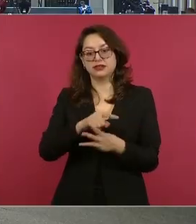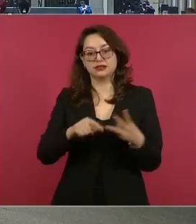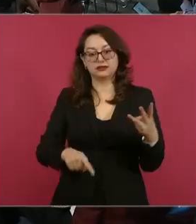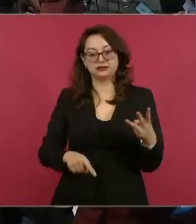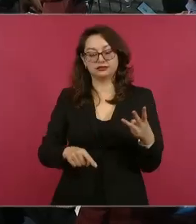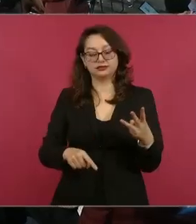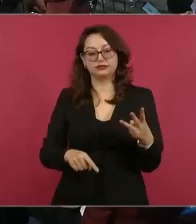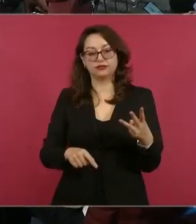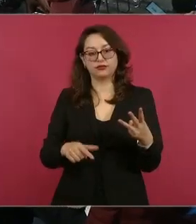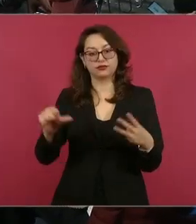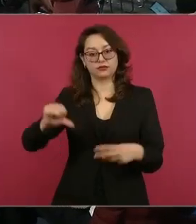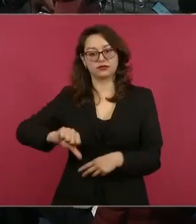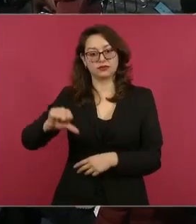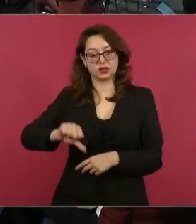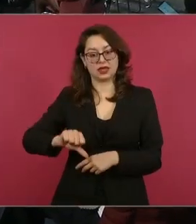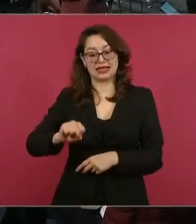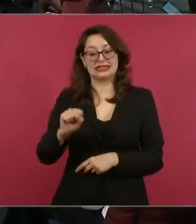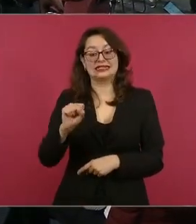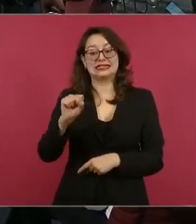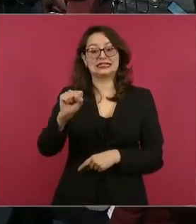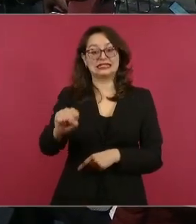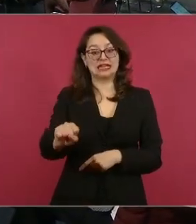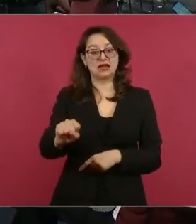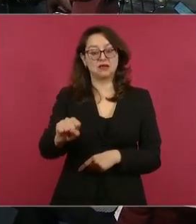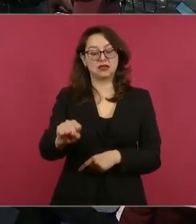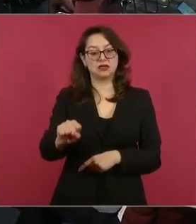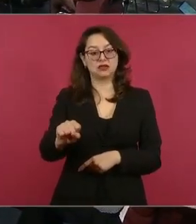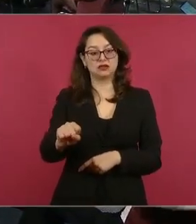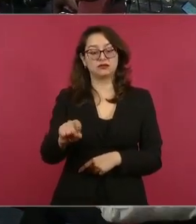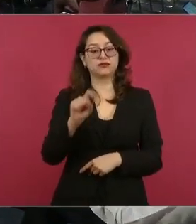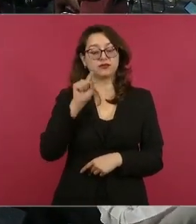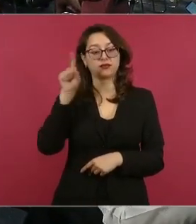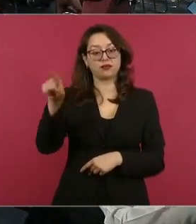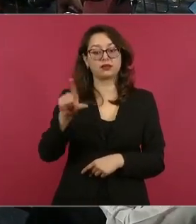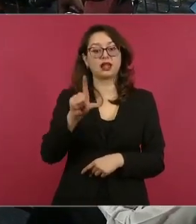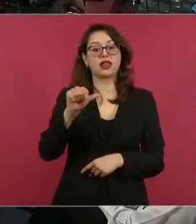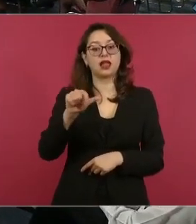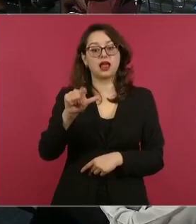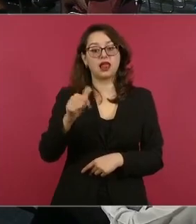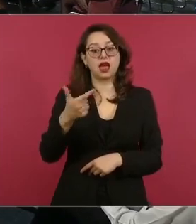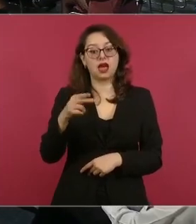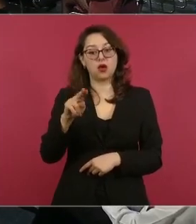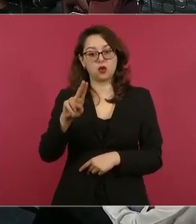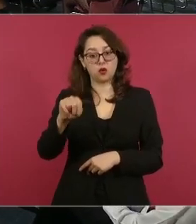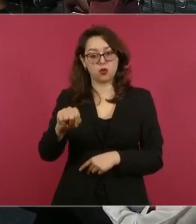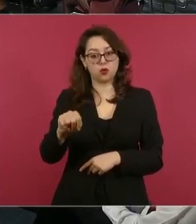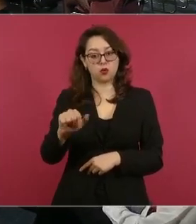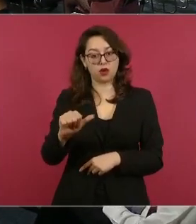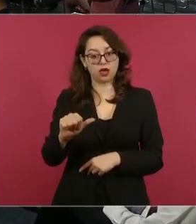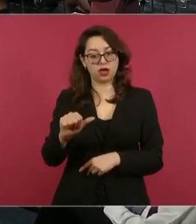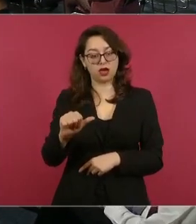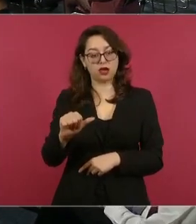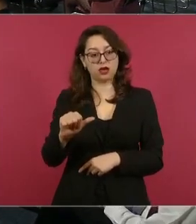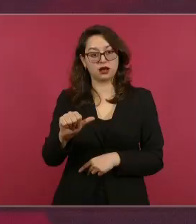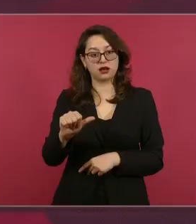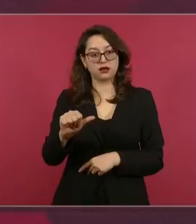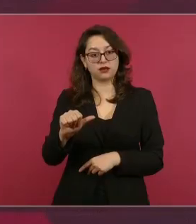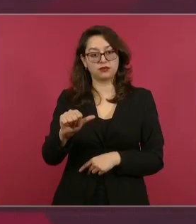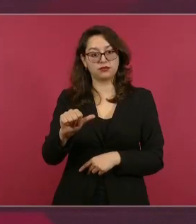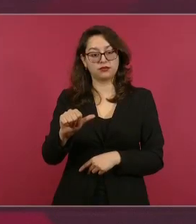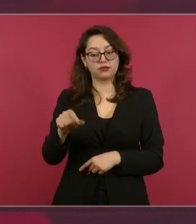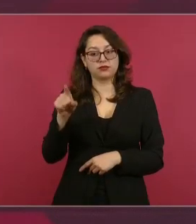El sábado voy a La Laguna, a la supervisión